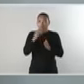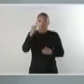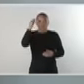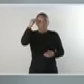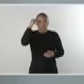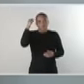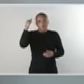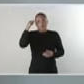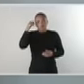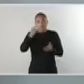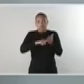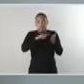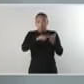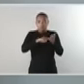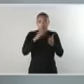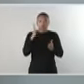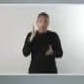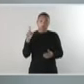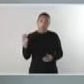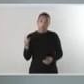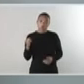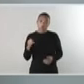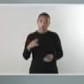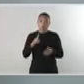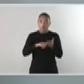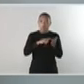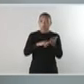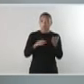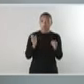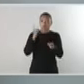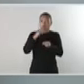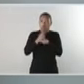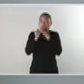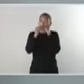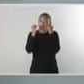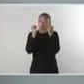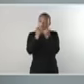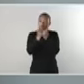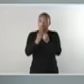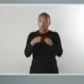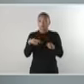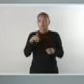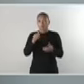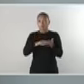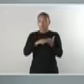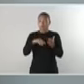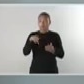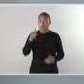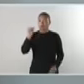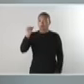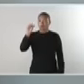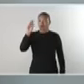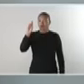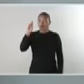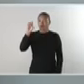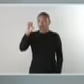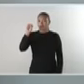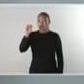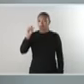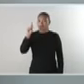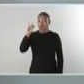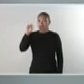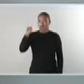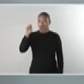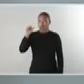que voten por Encuentro Social que voten por abdiel espineda una opción ciudadana una opción real